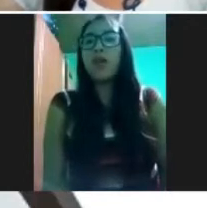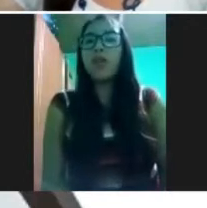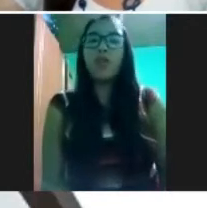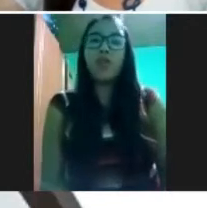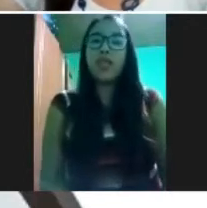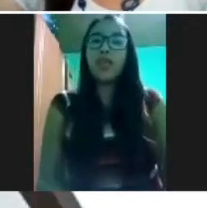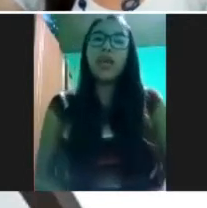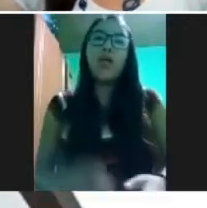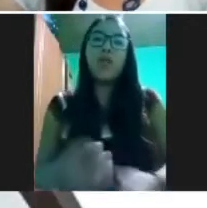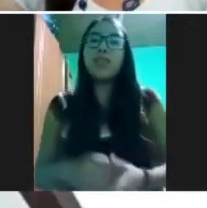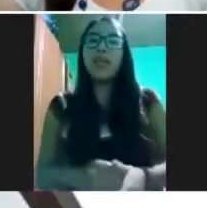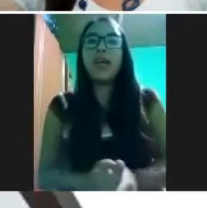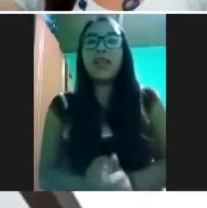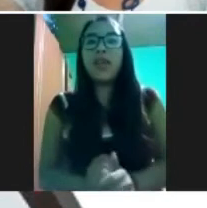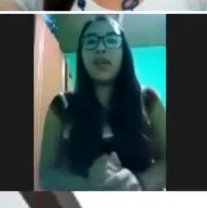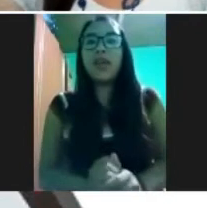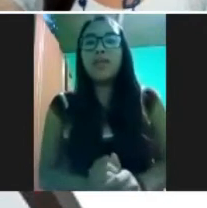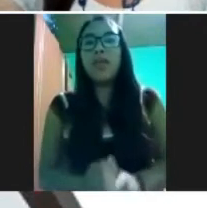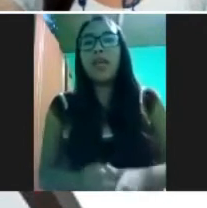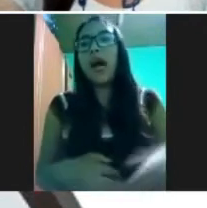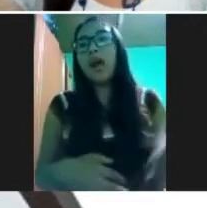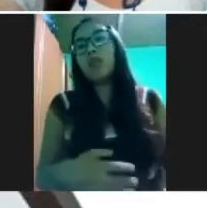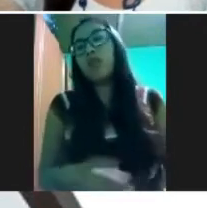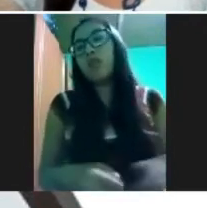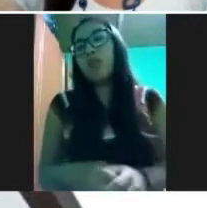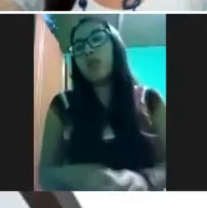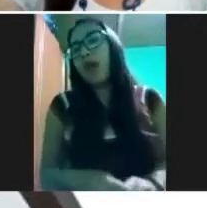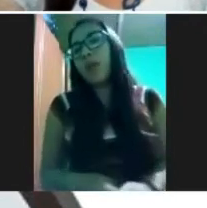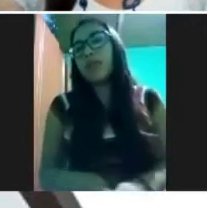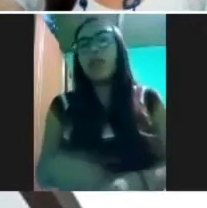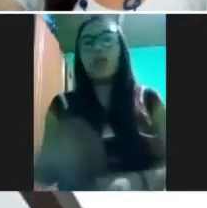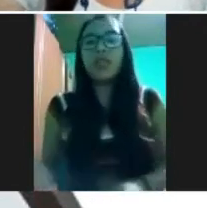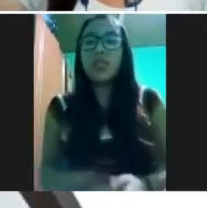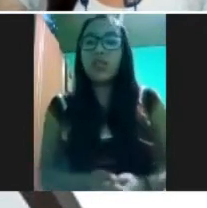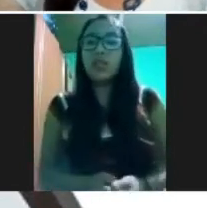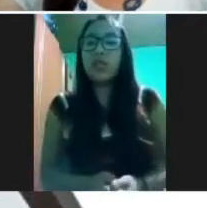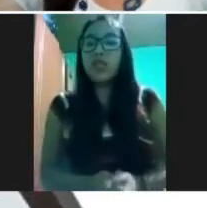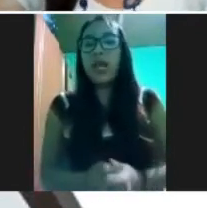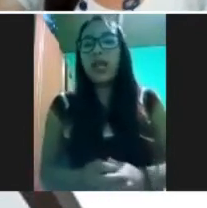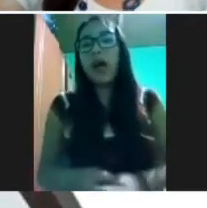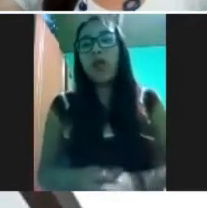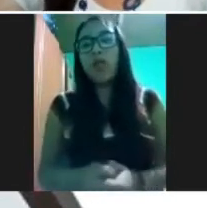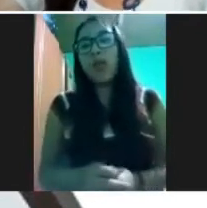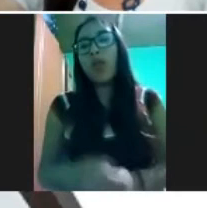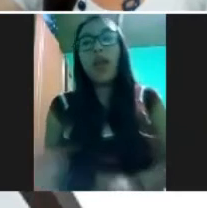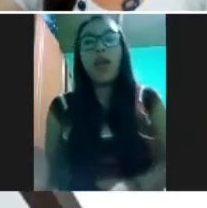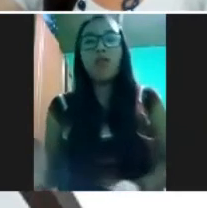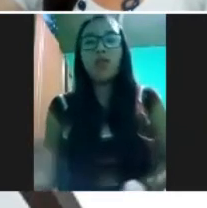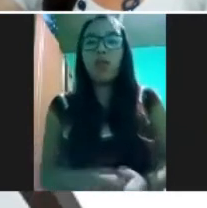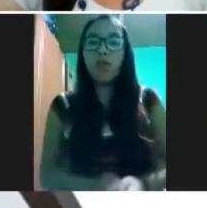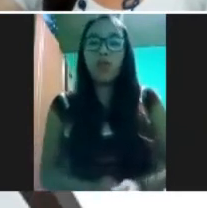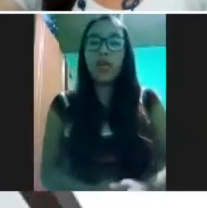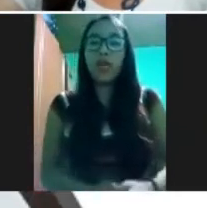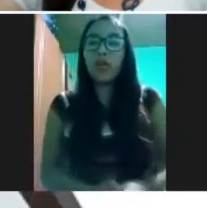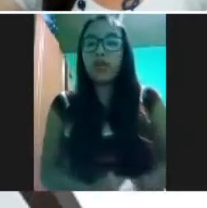el gobierno como que se ha encargado más de manejar otro tipo de programas de otras instituciones y ha dejado como que a un lado